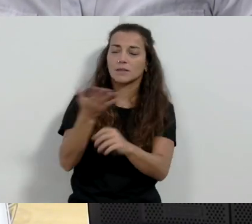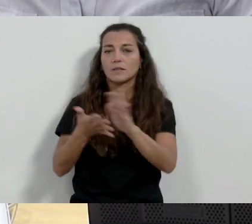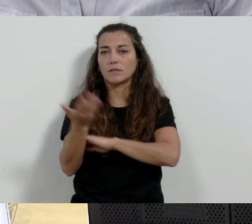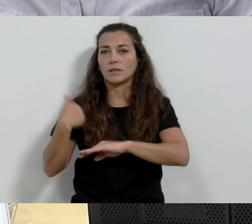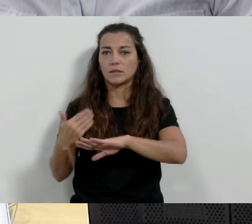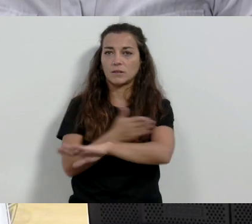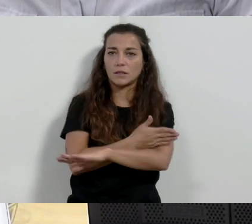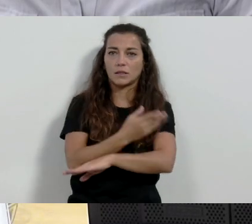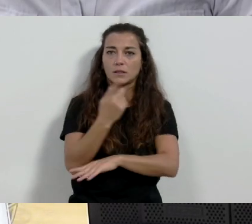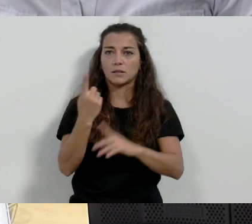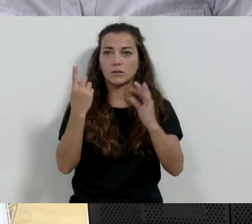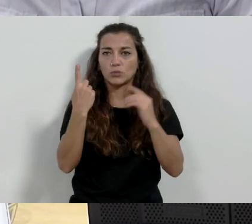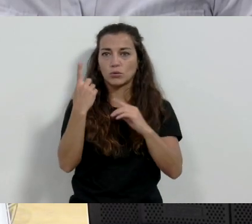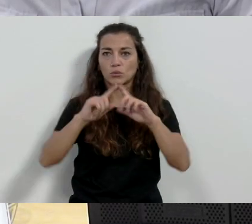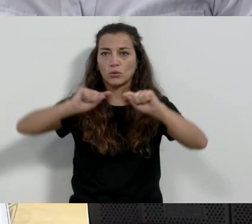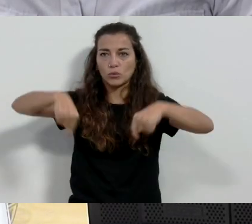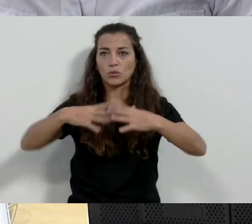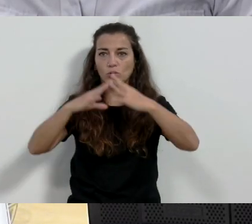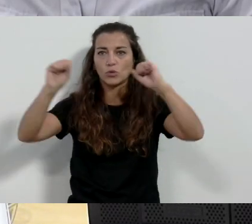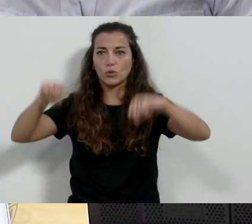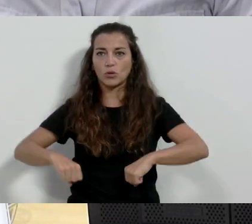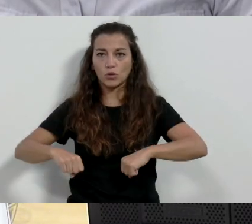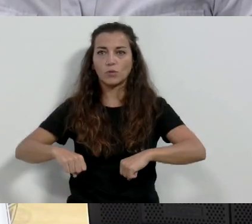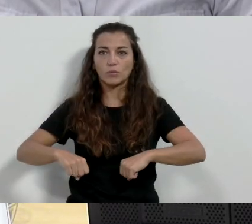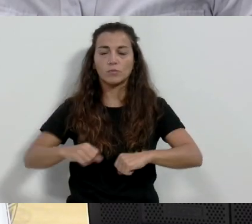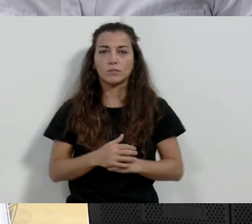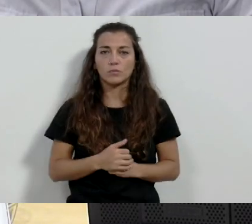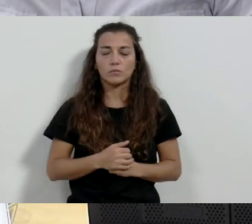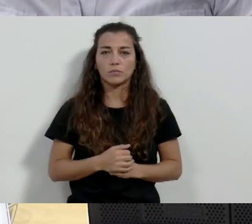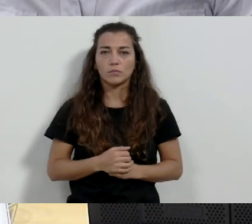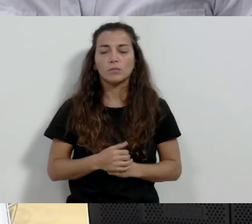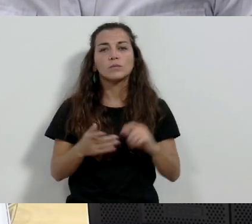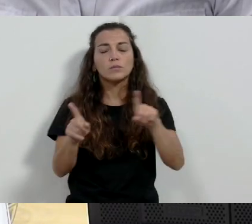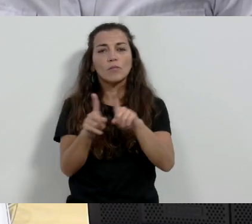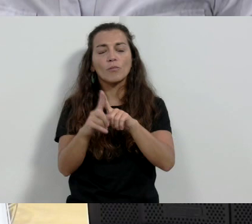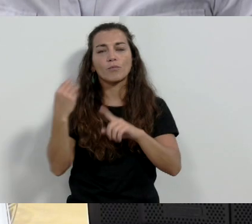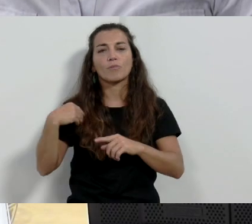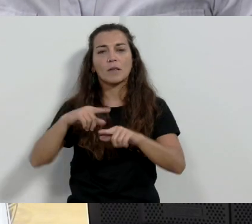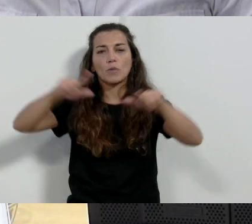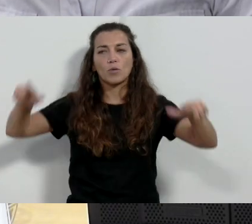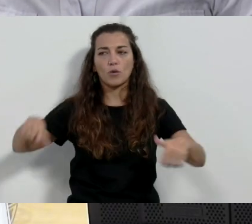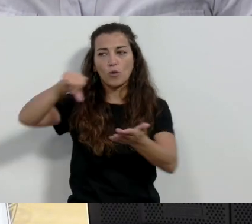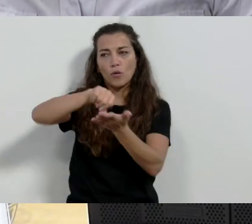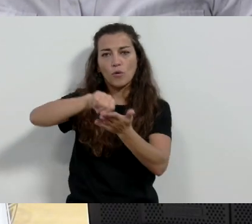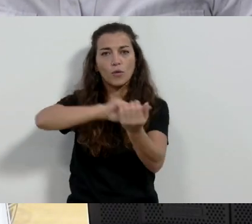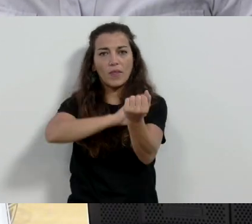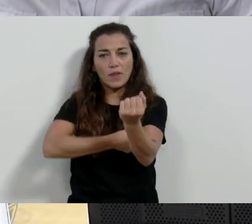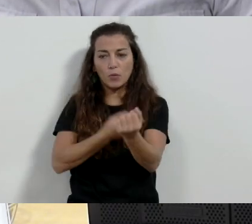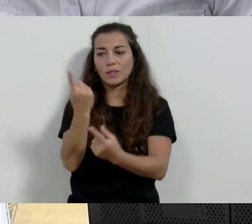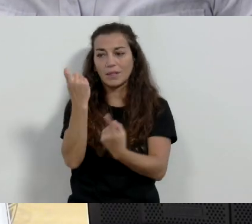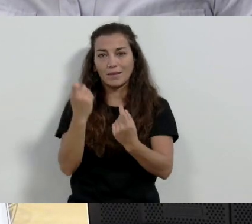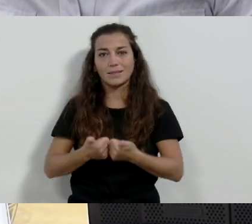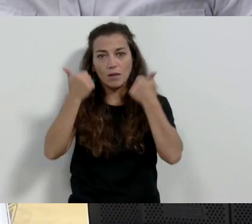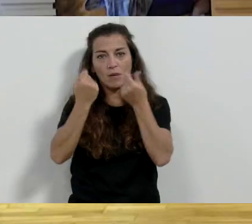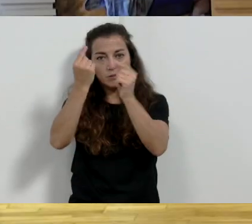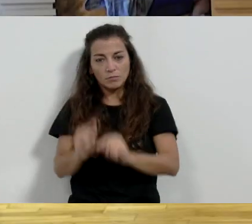con estos convenios. Entonces entendemos que hay que seguir ayudando y proponiendo actividad deportiva y por eso ponemos esta partida encima de la